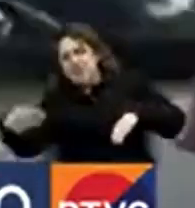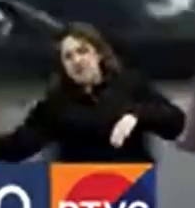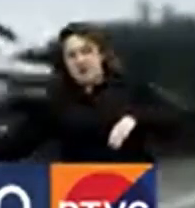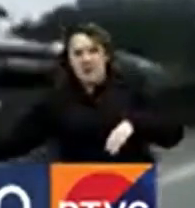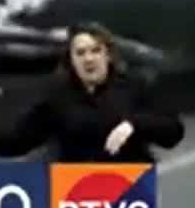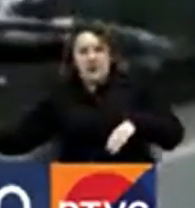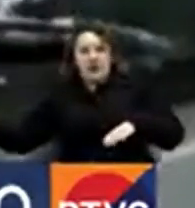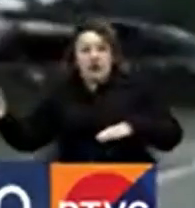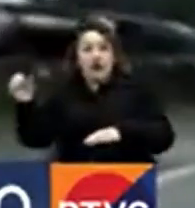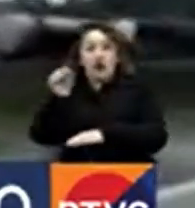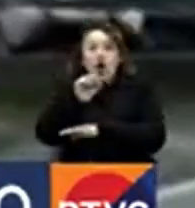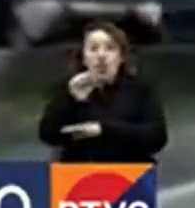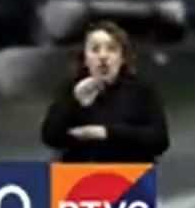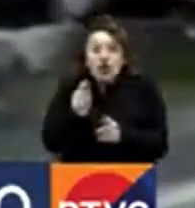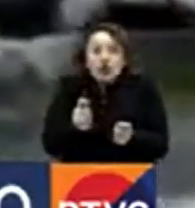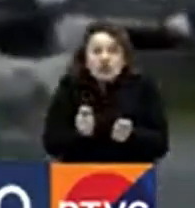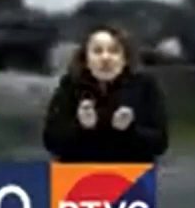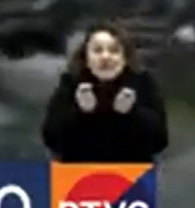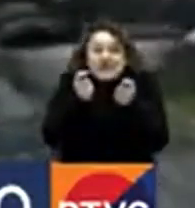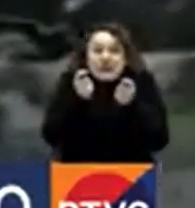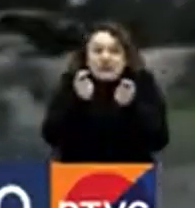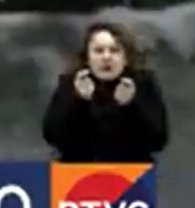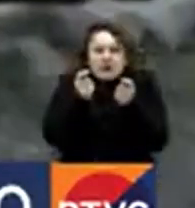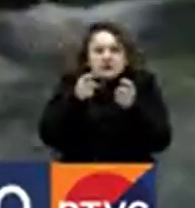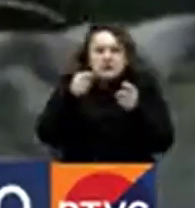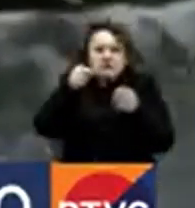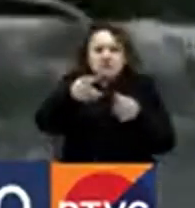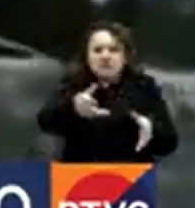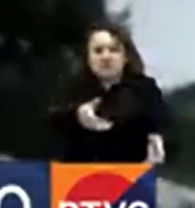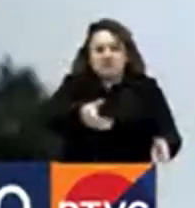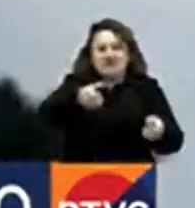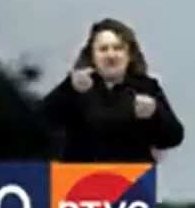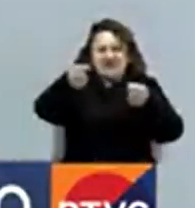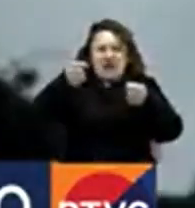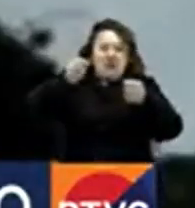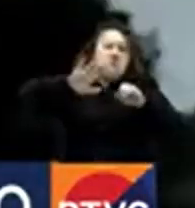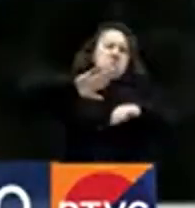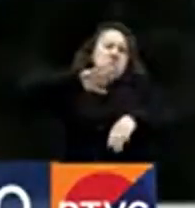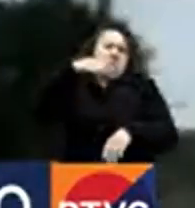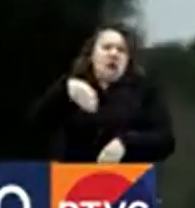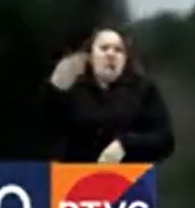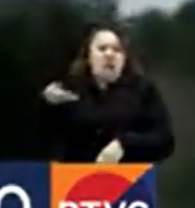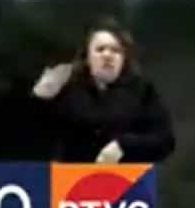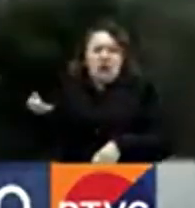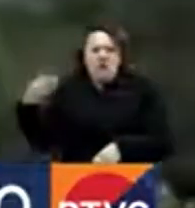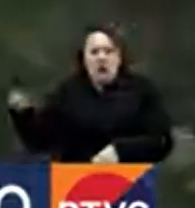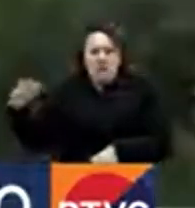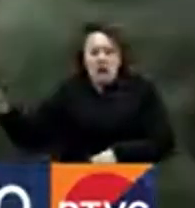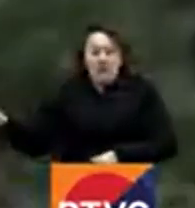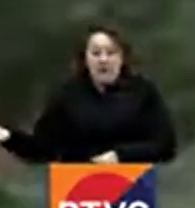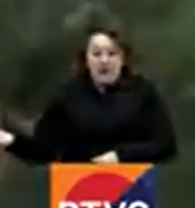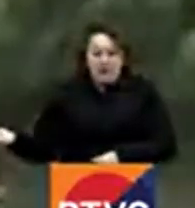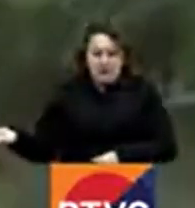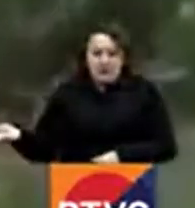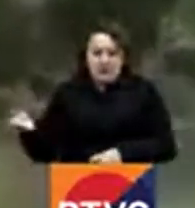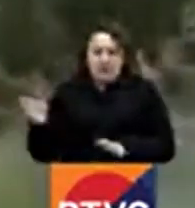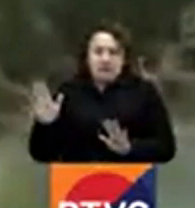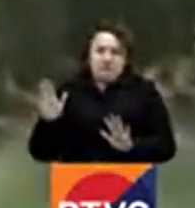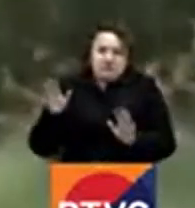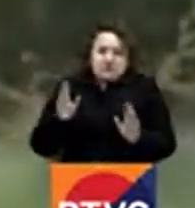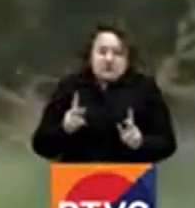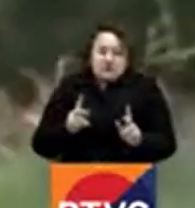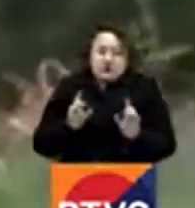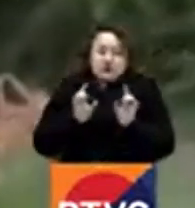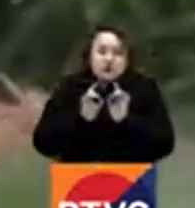logró salvarse, pero cuando intentaron descargar el cemento, el camión rodó por el barranco. Por fortuna, no hubo personas lesionadas.